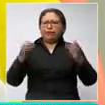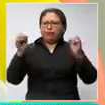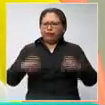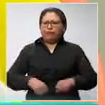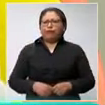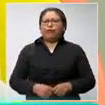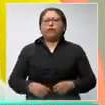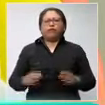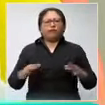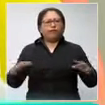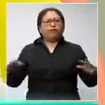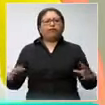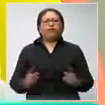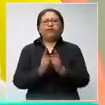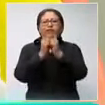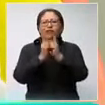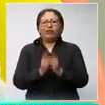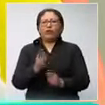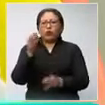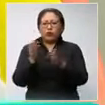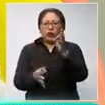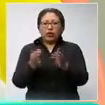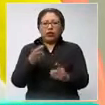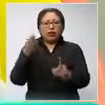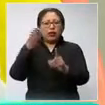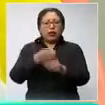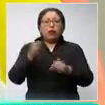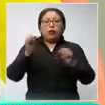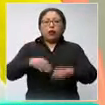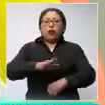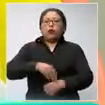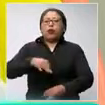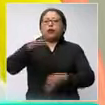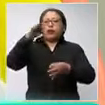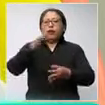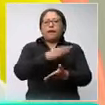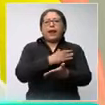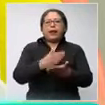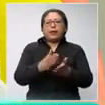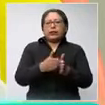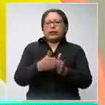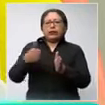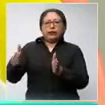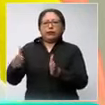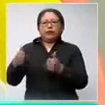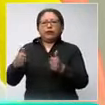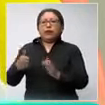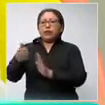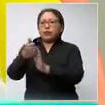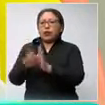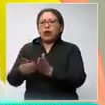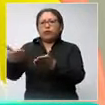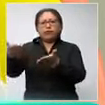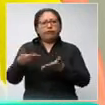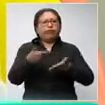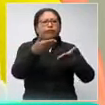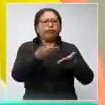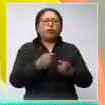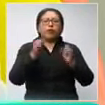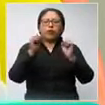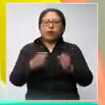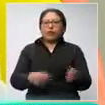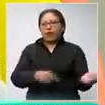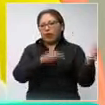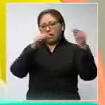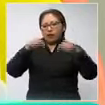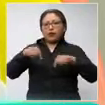Cumbre de Justicia han planteado ampliar la convocatoria, y ahí sí le invito a todos los abogados, a todos los bolivianos que pueden venir